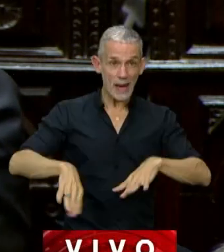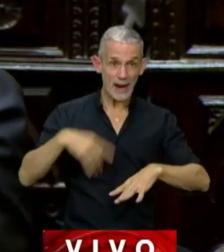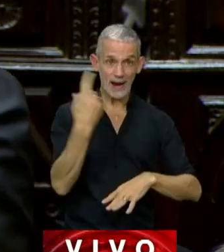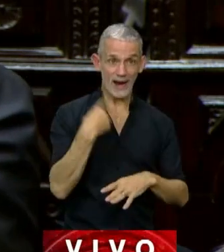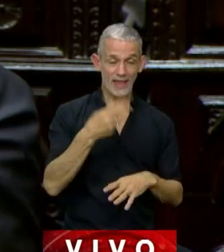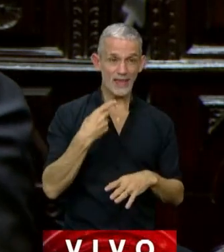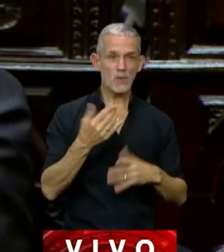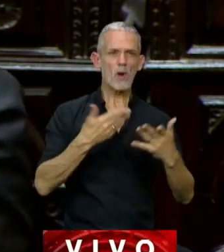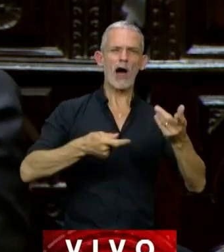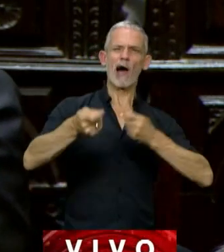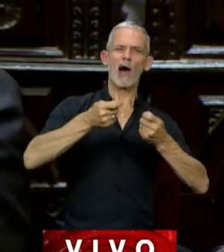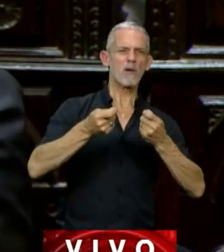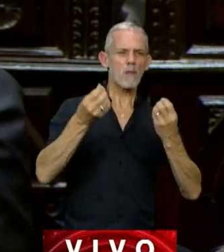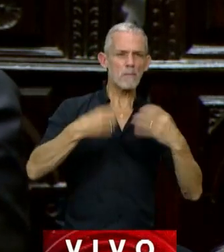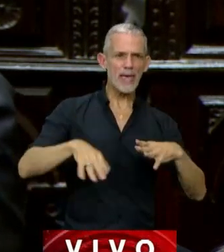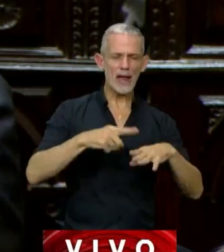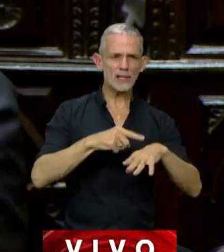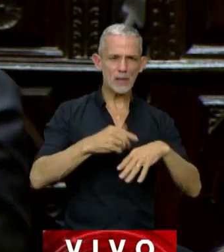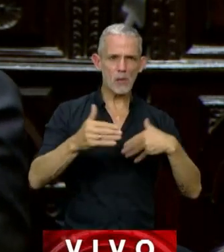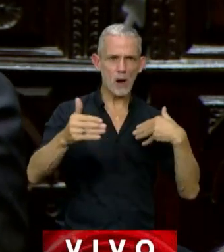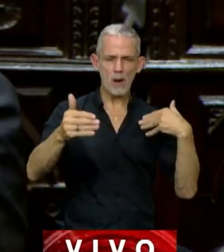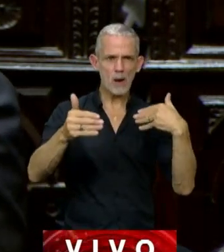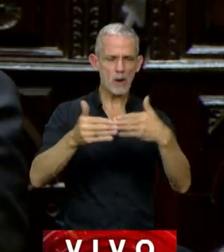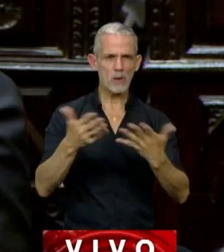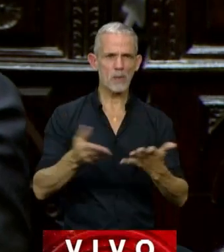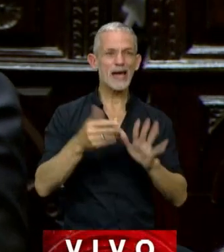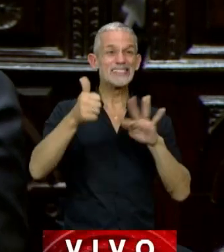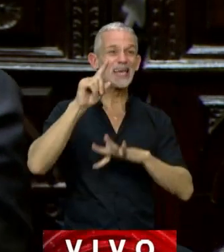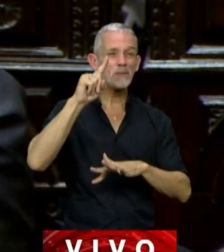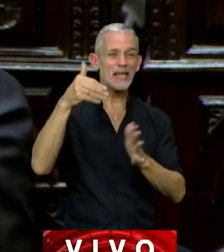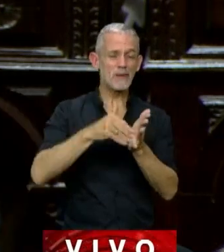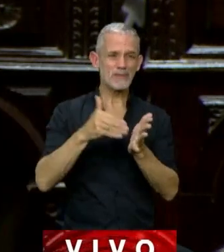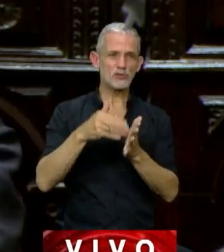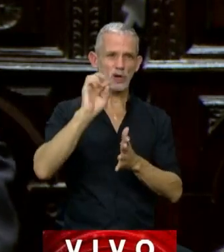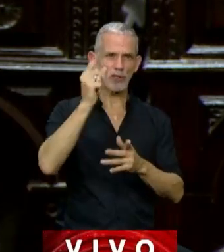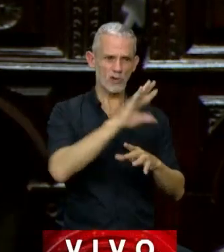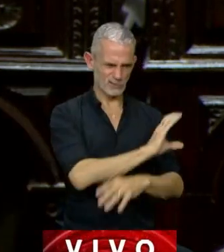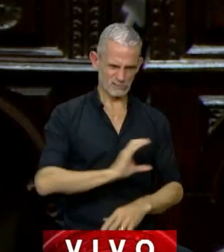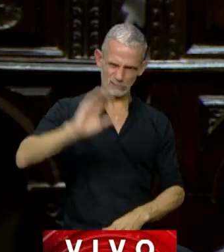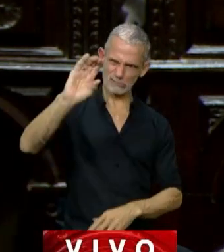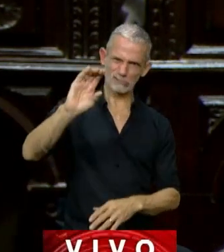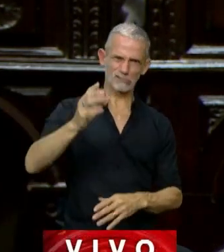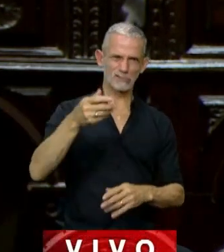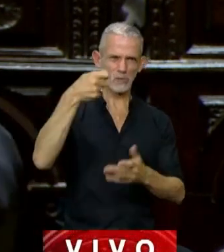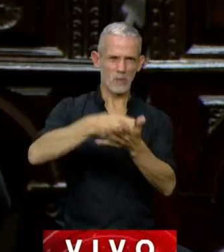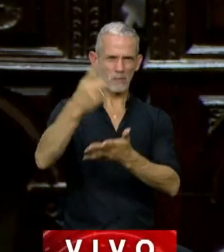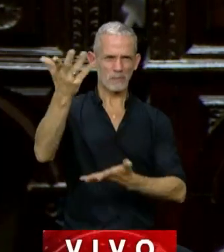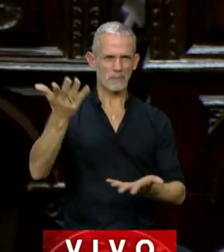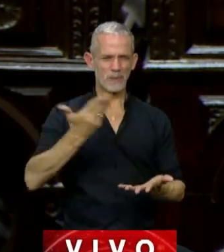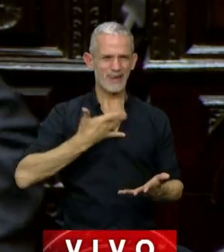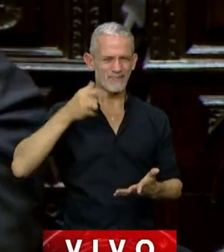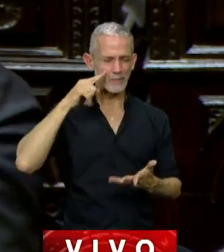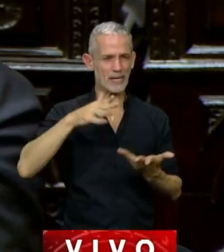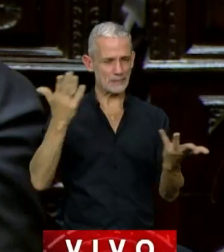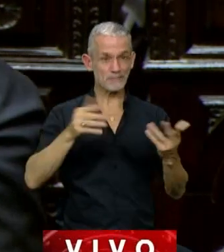perdiéramos poder de negociación y que se nos fuesen más de 6.000 millones de dólares de nuestras reservas. En segundo lugar,